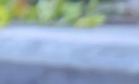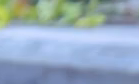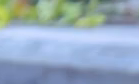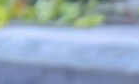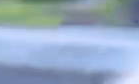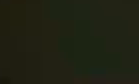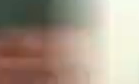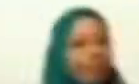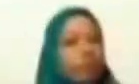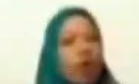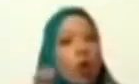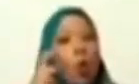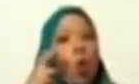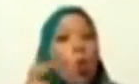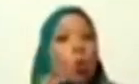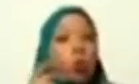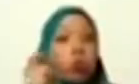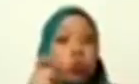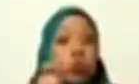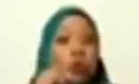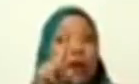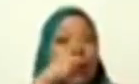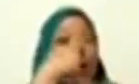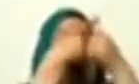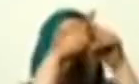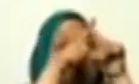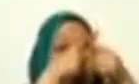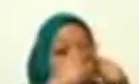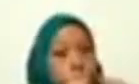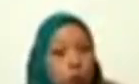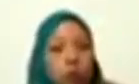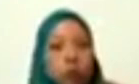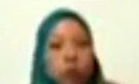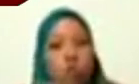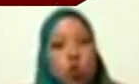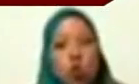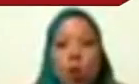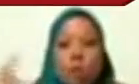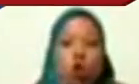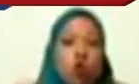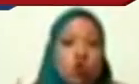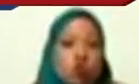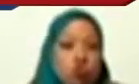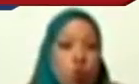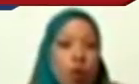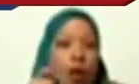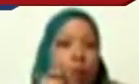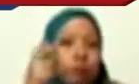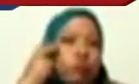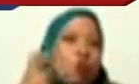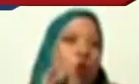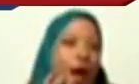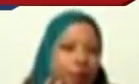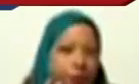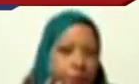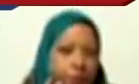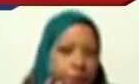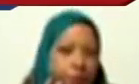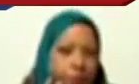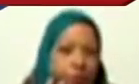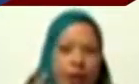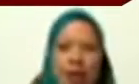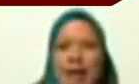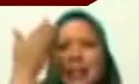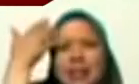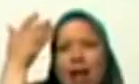técnico del sector. El censo y la carnetización de nuestros productores. ¿Para qué esto? Para poder saber